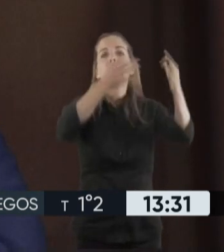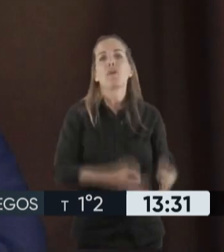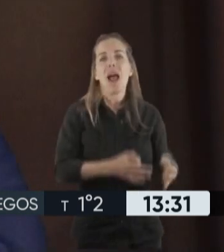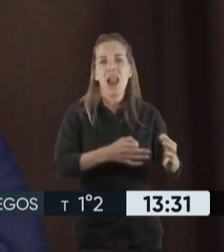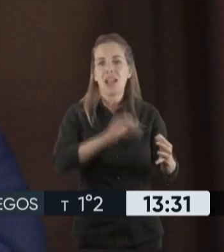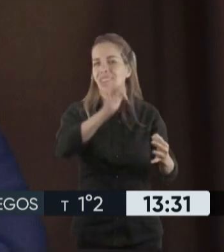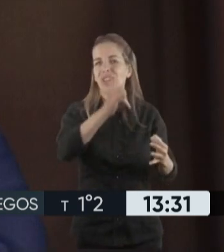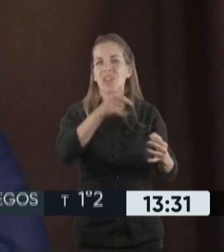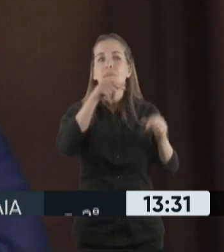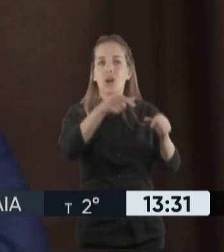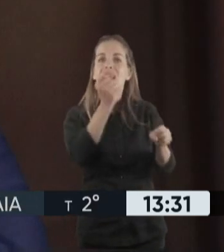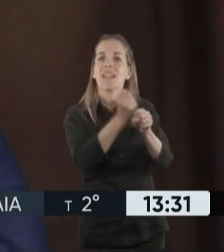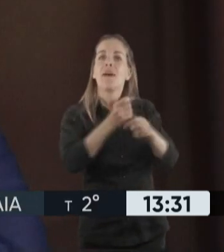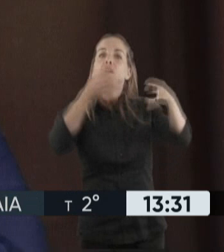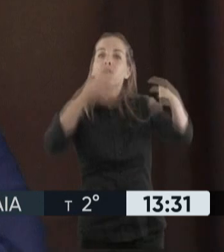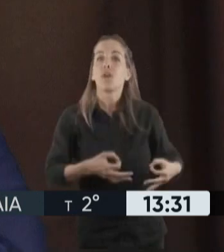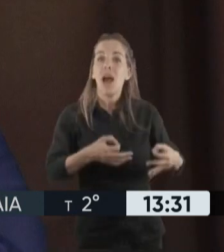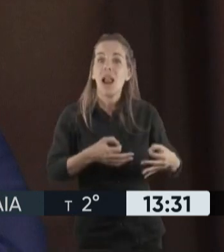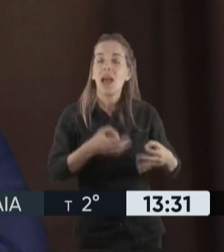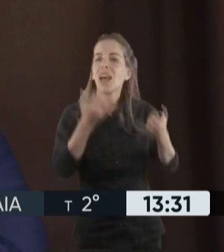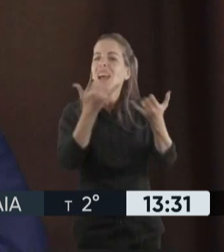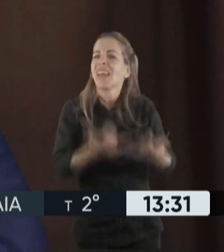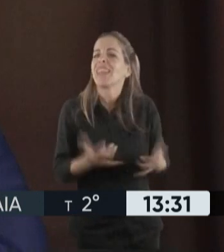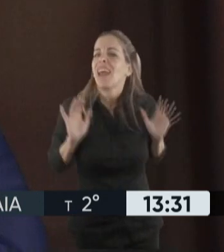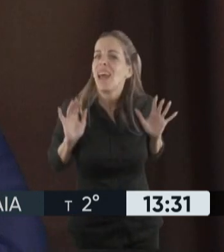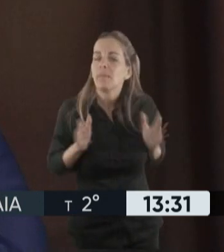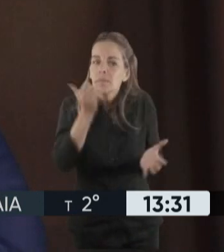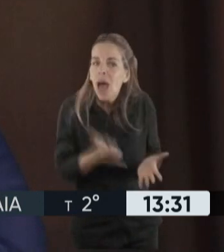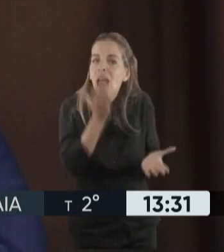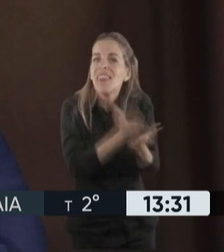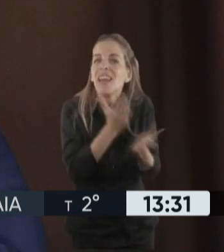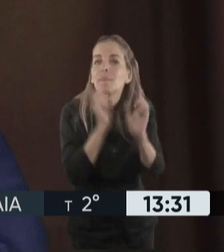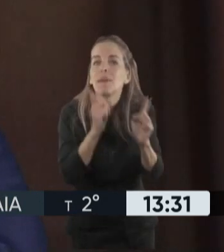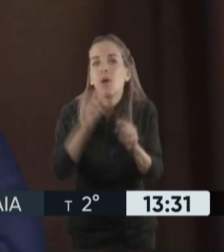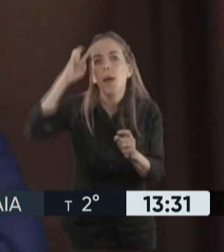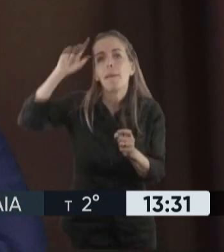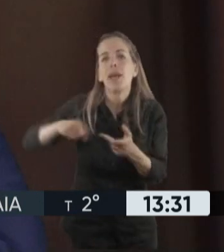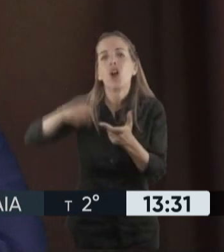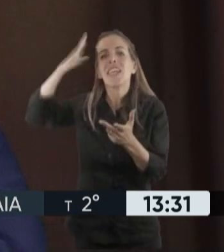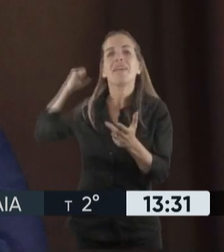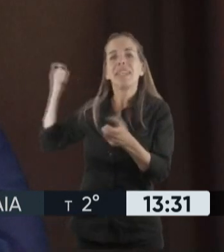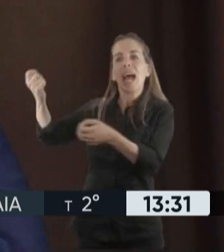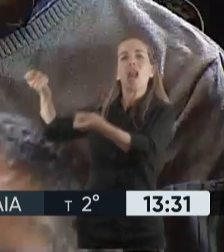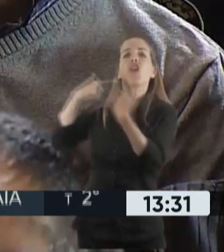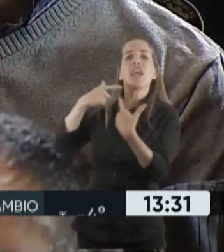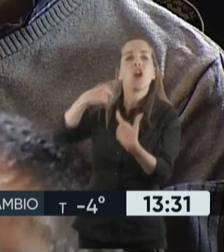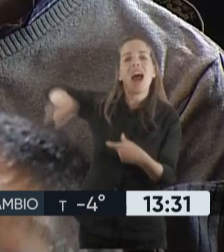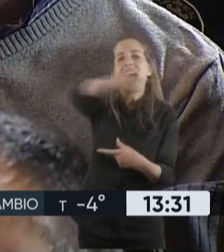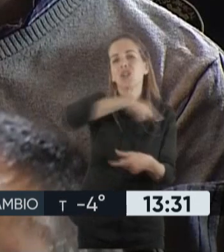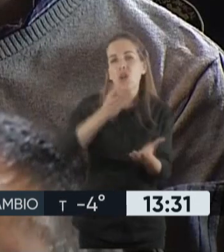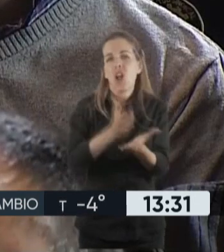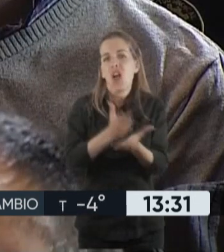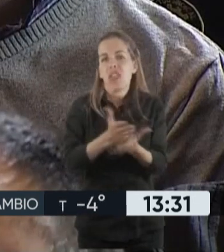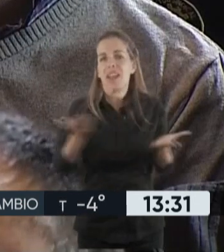formal, ¿sabe qué tienen? Tienen los derechos que Perón y Evita los dieron a los trabajadores argentinos. Y